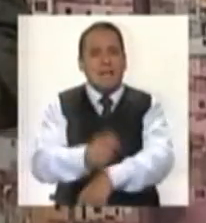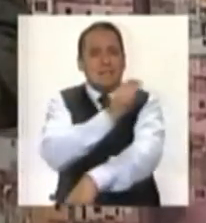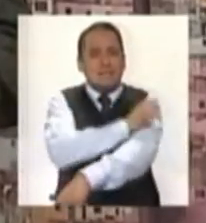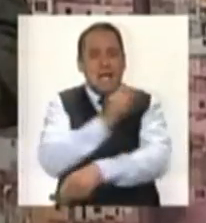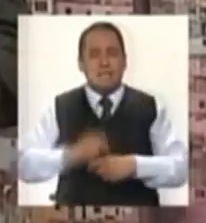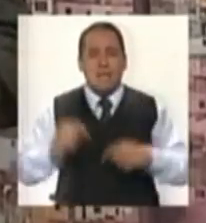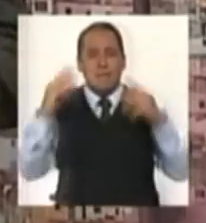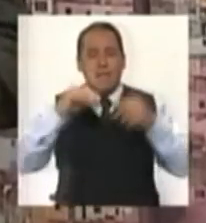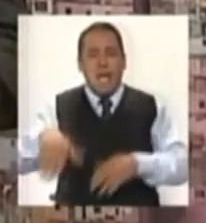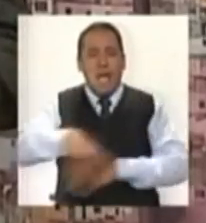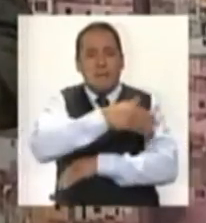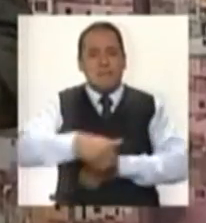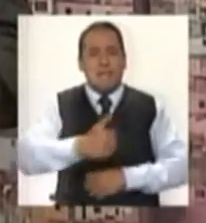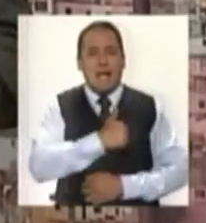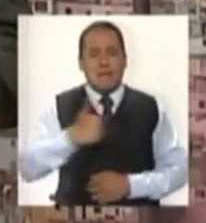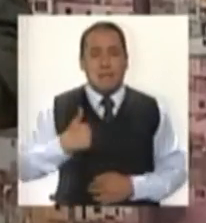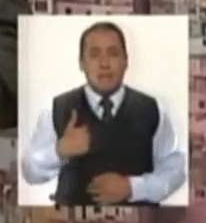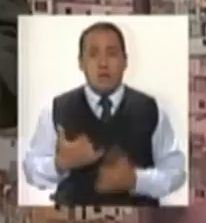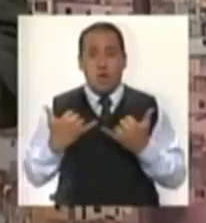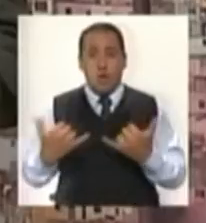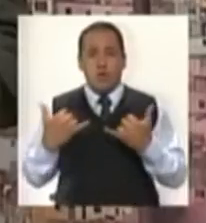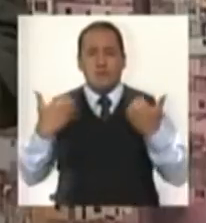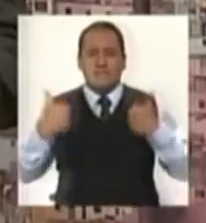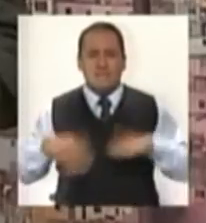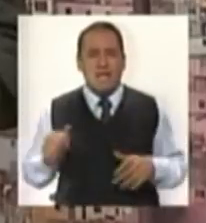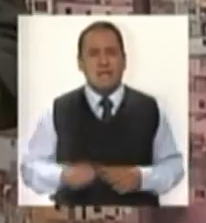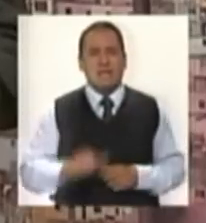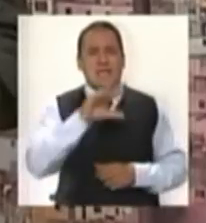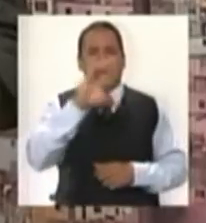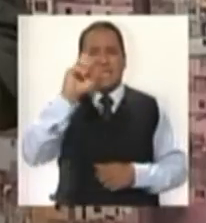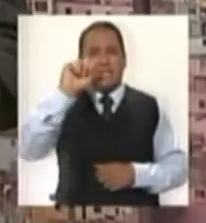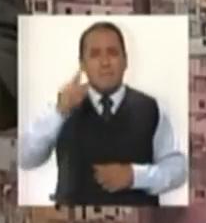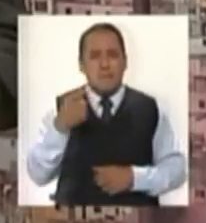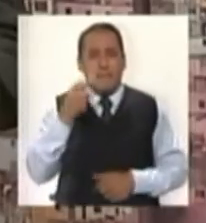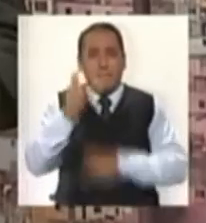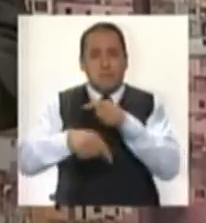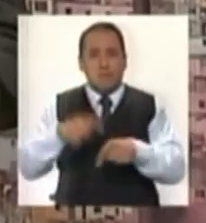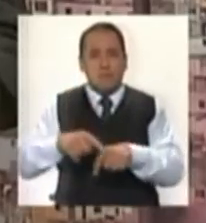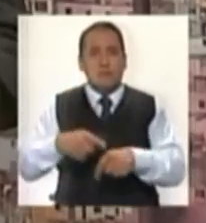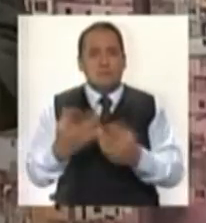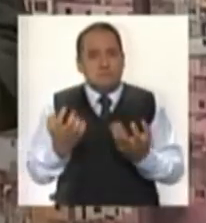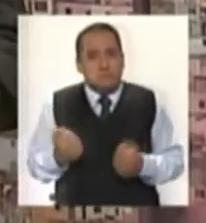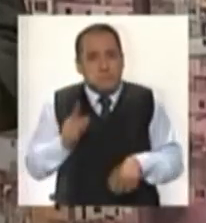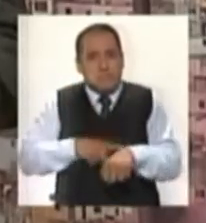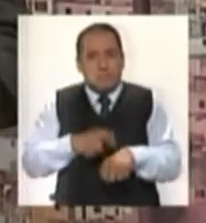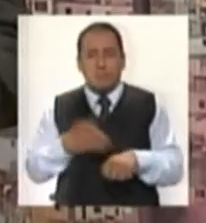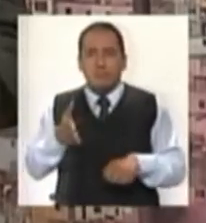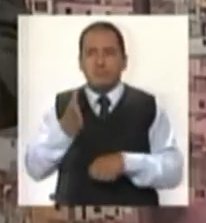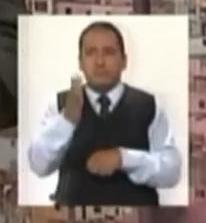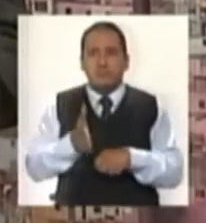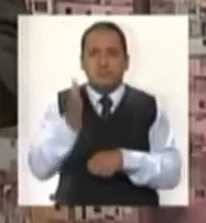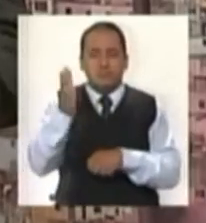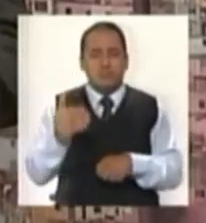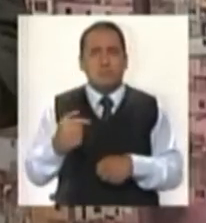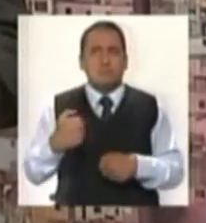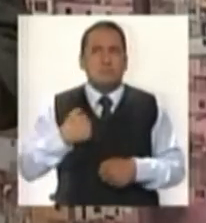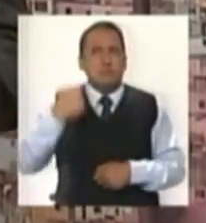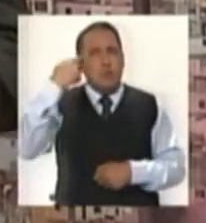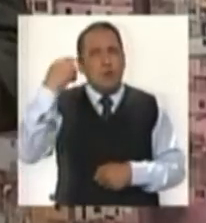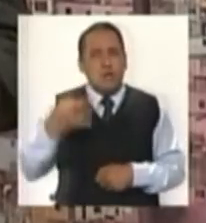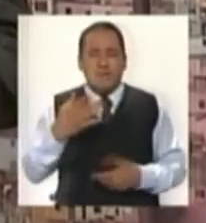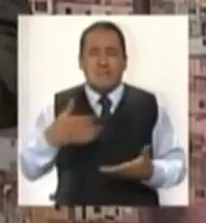la Avenida Canadá. Hoy ya 500,000 de pasajeros ahorran tiempo y dinero por estas medidas. Yo creo que nadie en